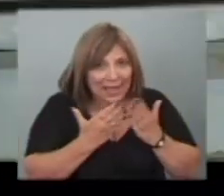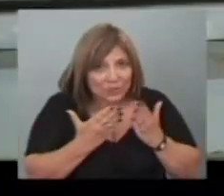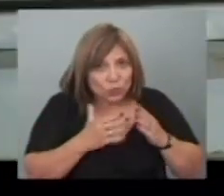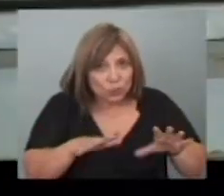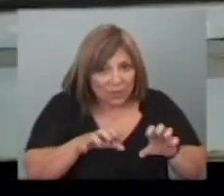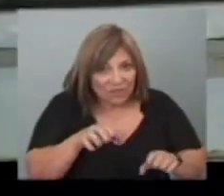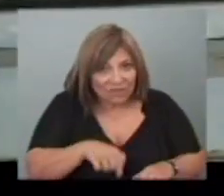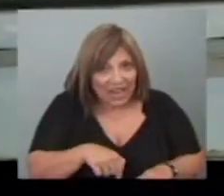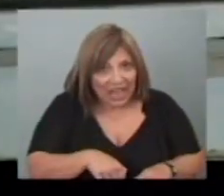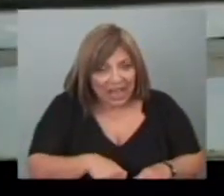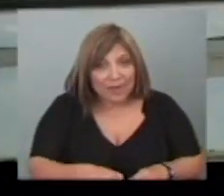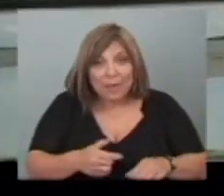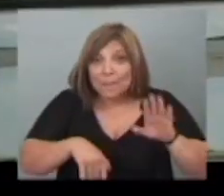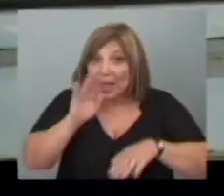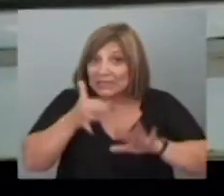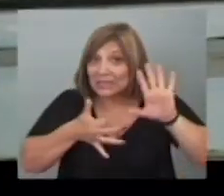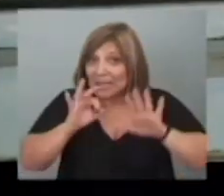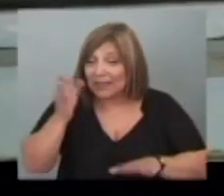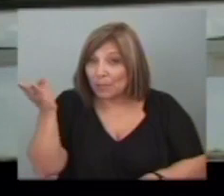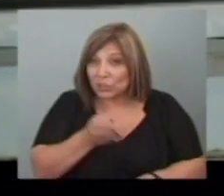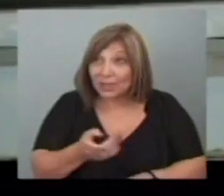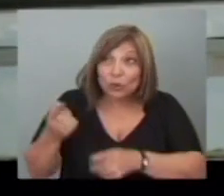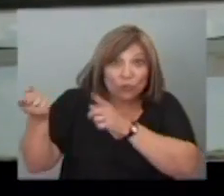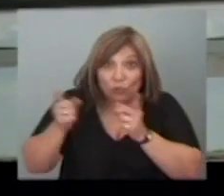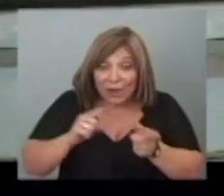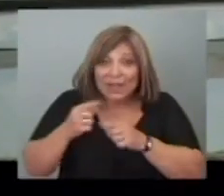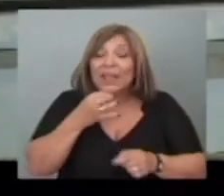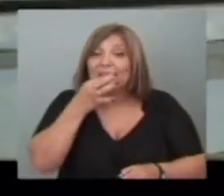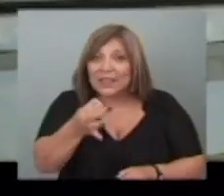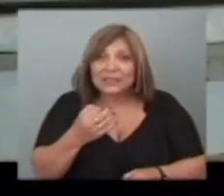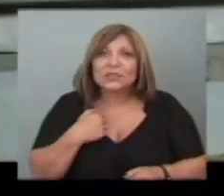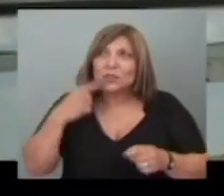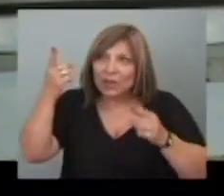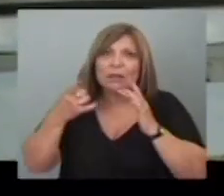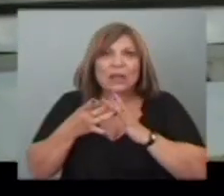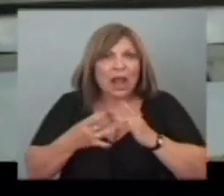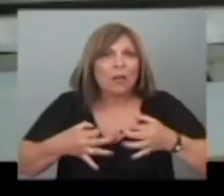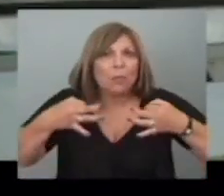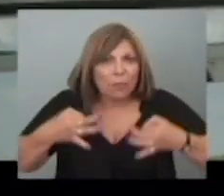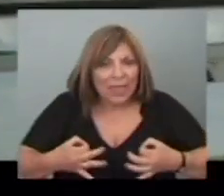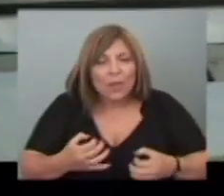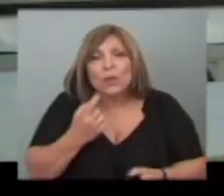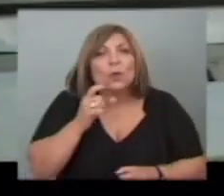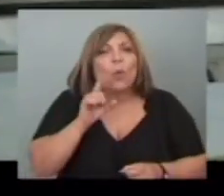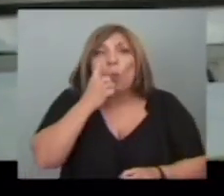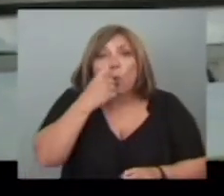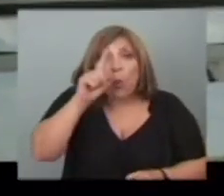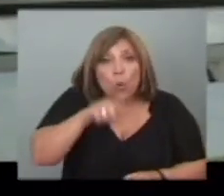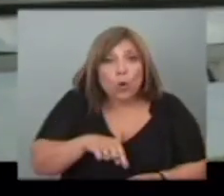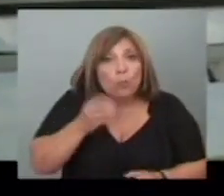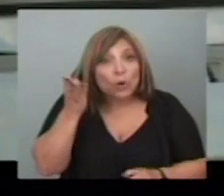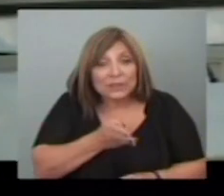Uruguay. Más del 60% de los uruguayos que vuelven afirman que estaban en buenas condiciones. Solo un 1% de los